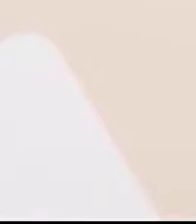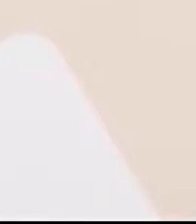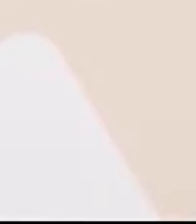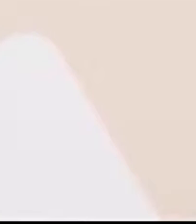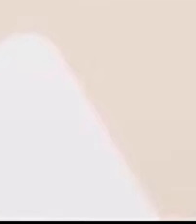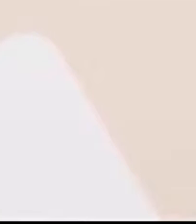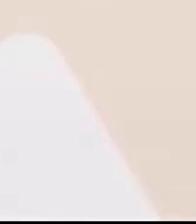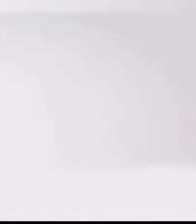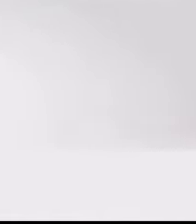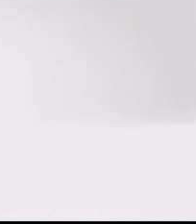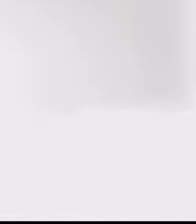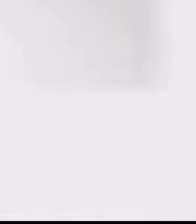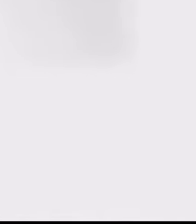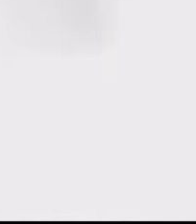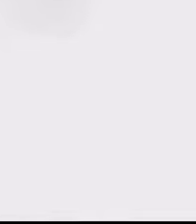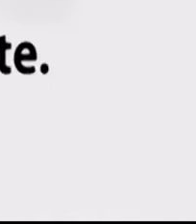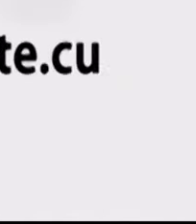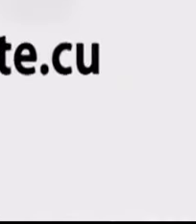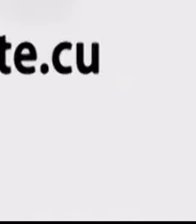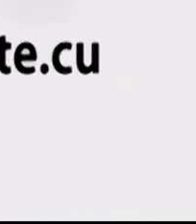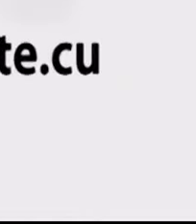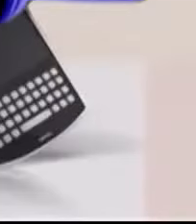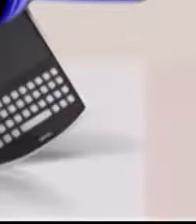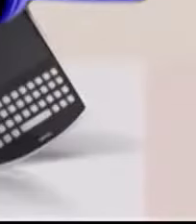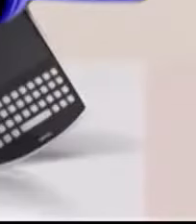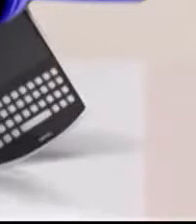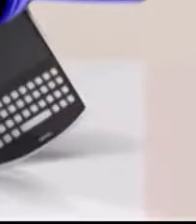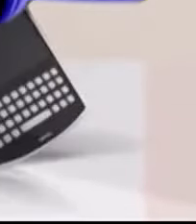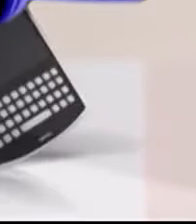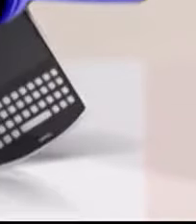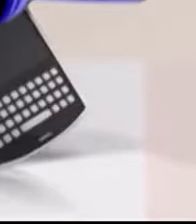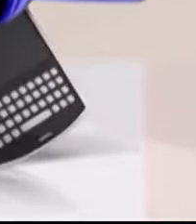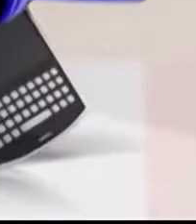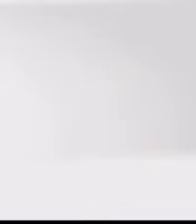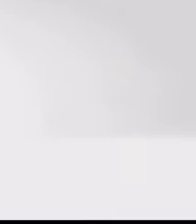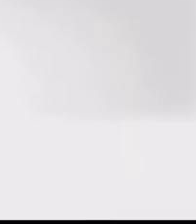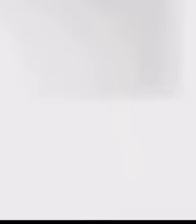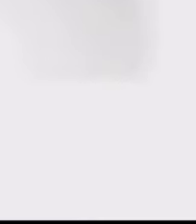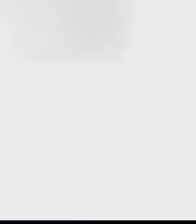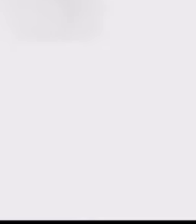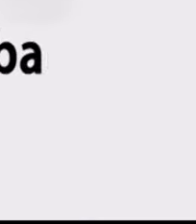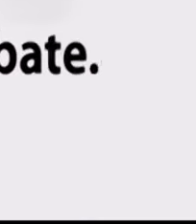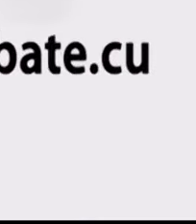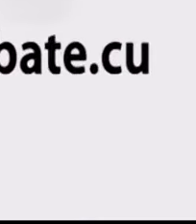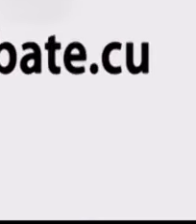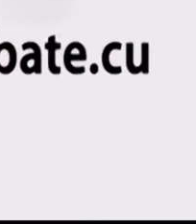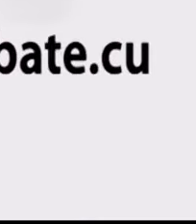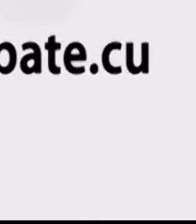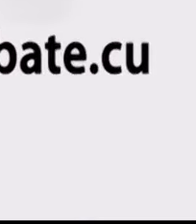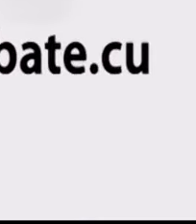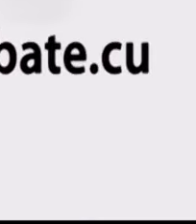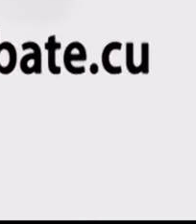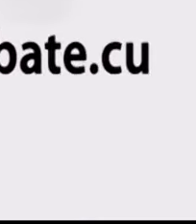llamadas telefónicas, correos electrónicos, mensajería instantánea y opiniones en la web.